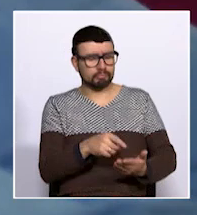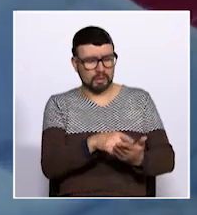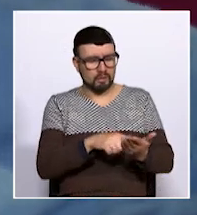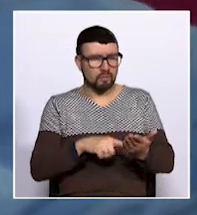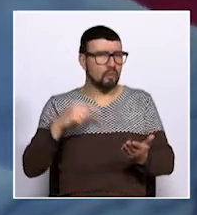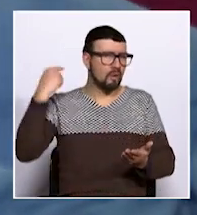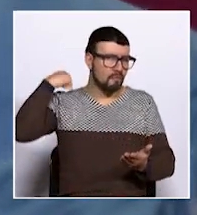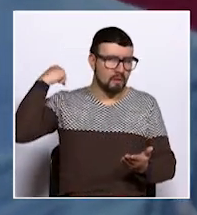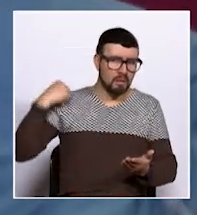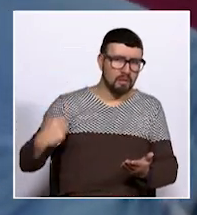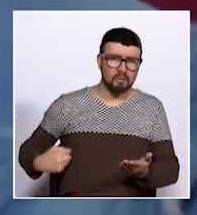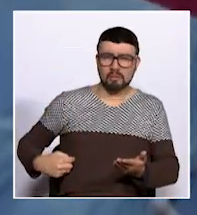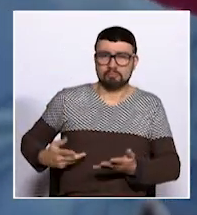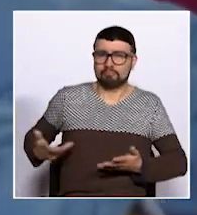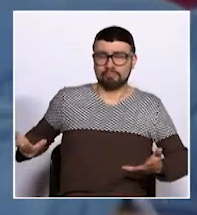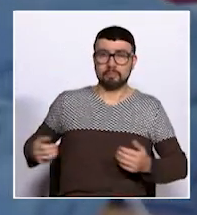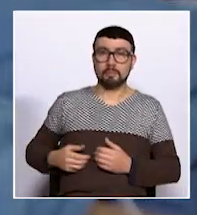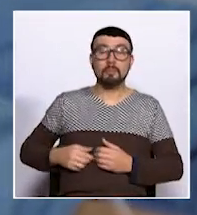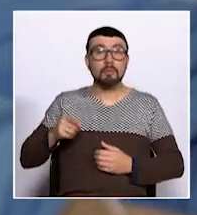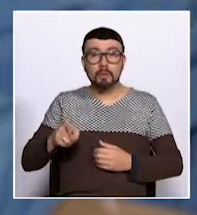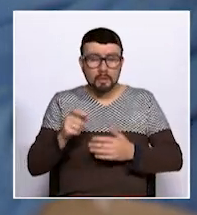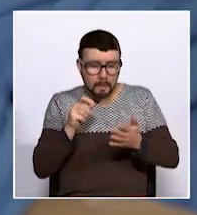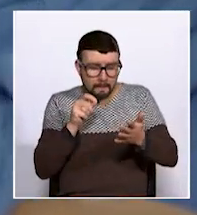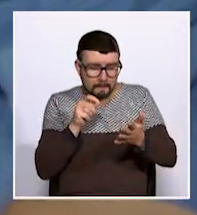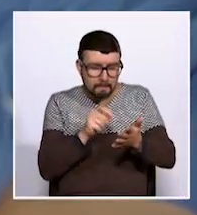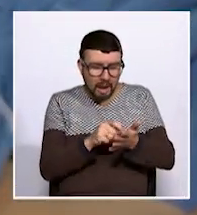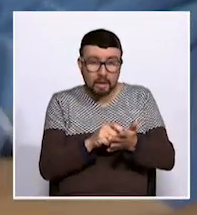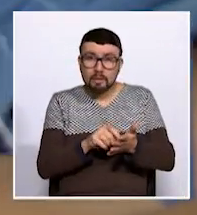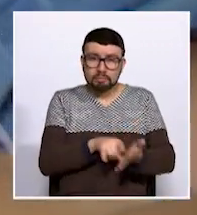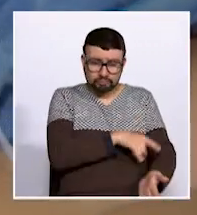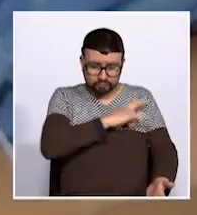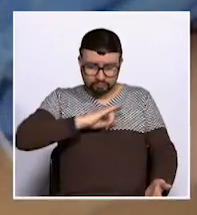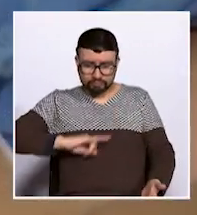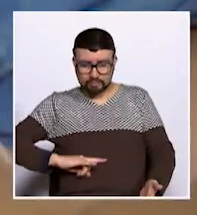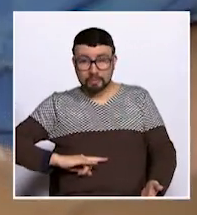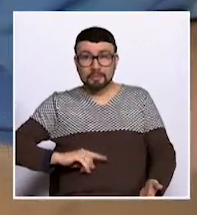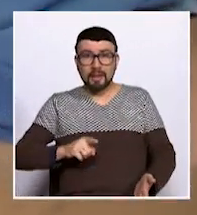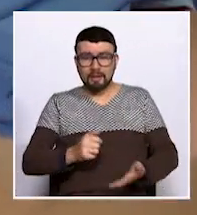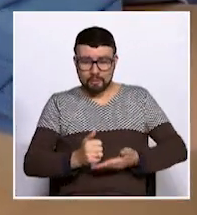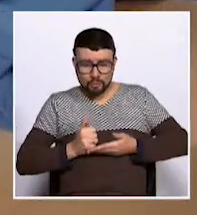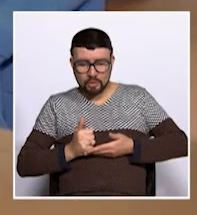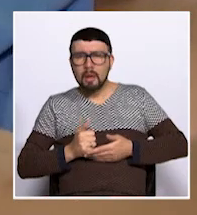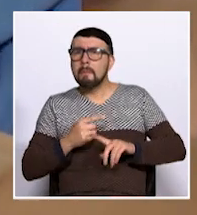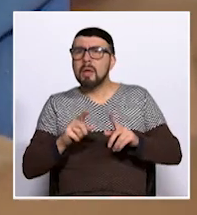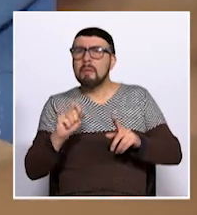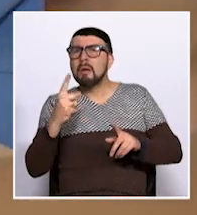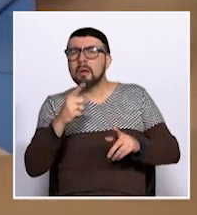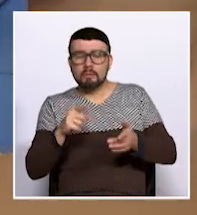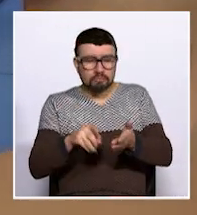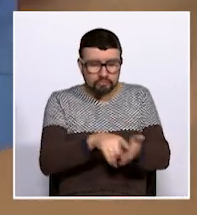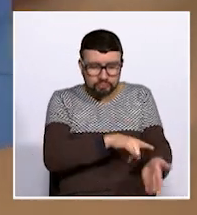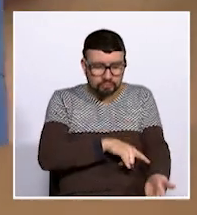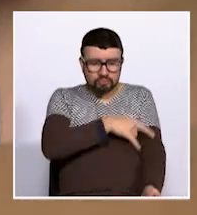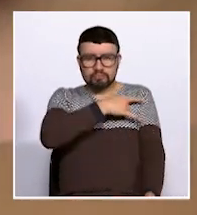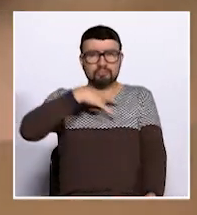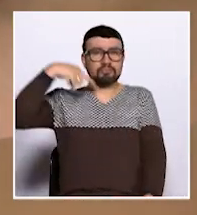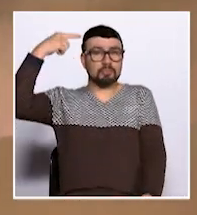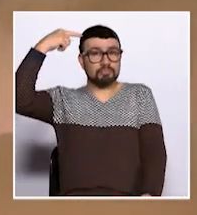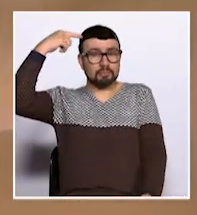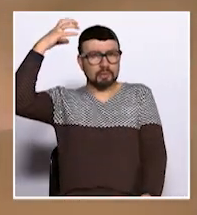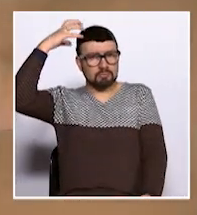resulta que estos punticos lo que hacen es mandar un estímulo al cerebro. Si nos damos cuenta, no sé si podemos acercar la